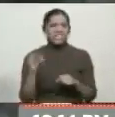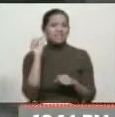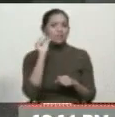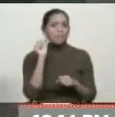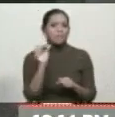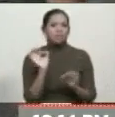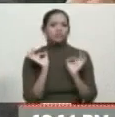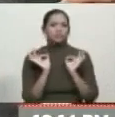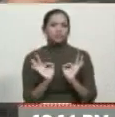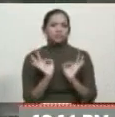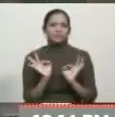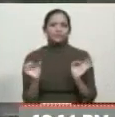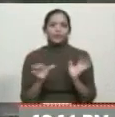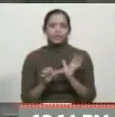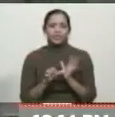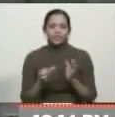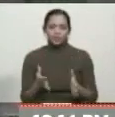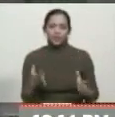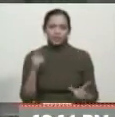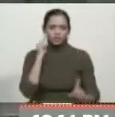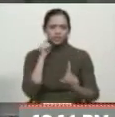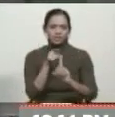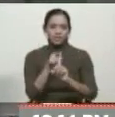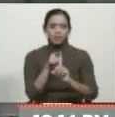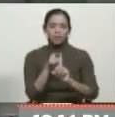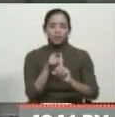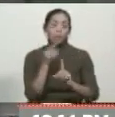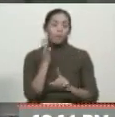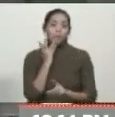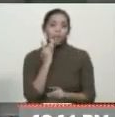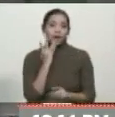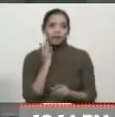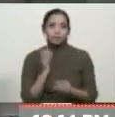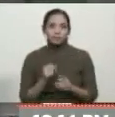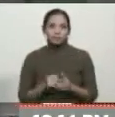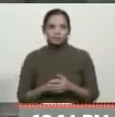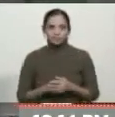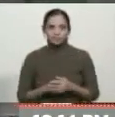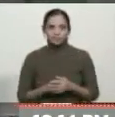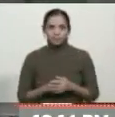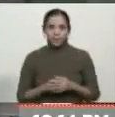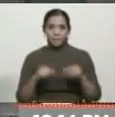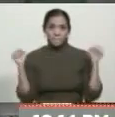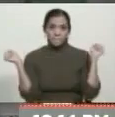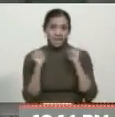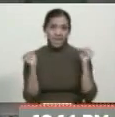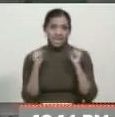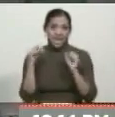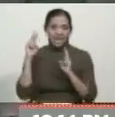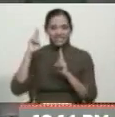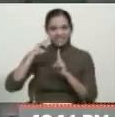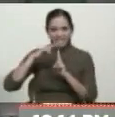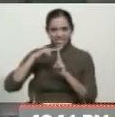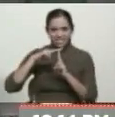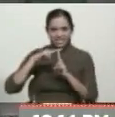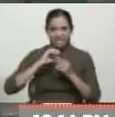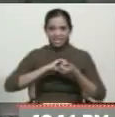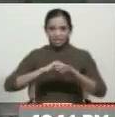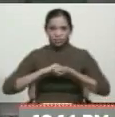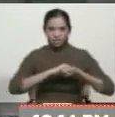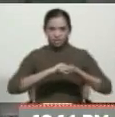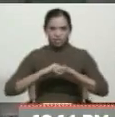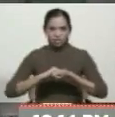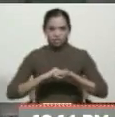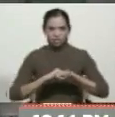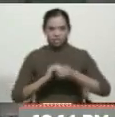en donde ellos logren su objetivo, por ejemplo, Mérida, Táchira y Trujillo no serían de